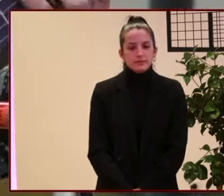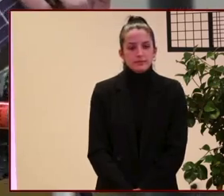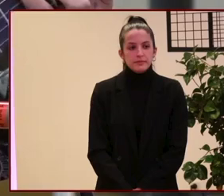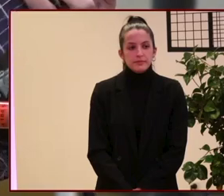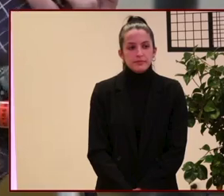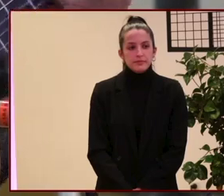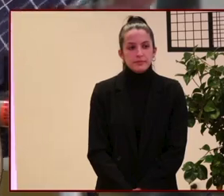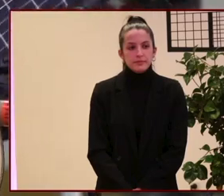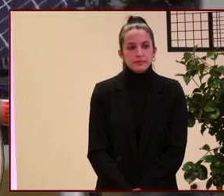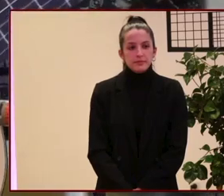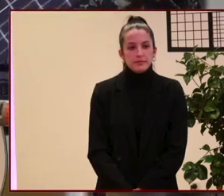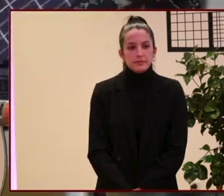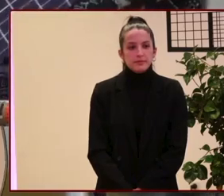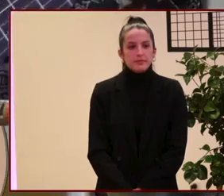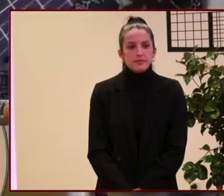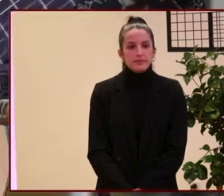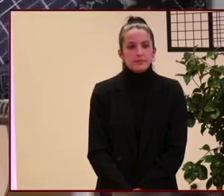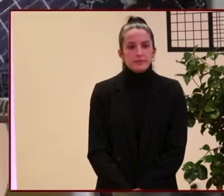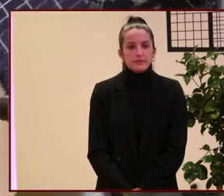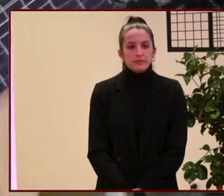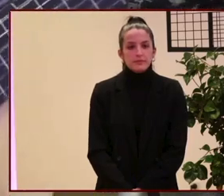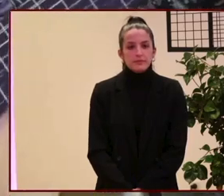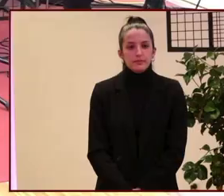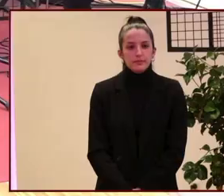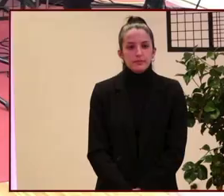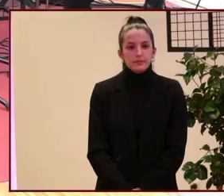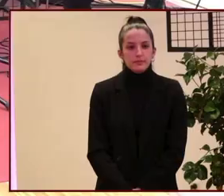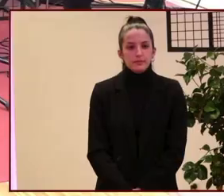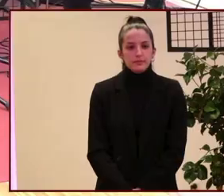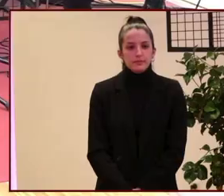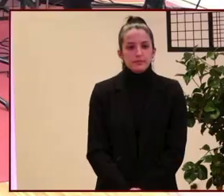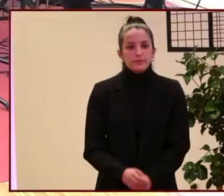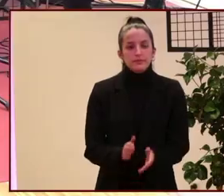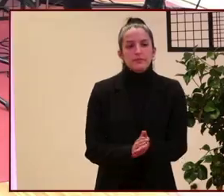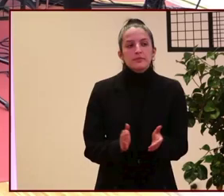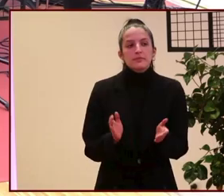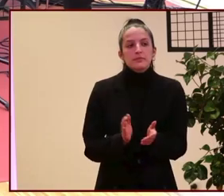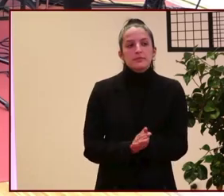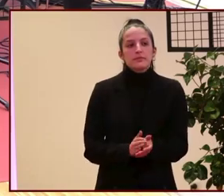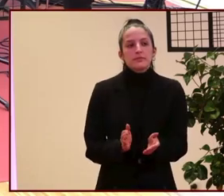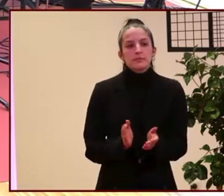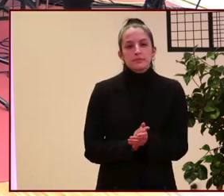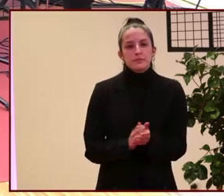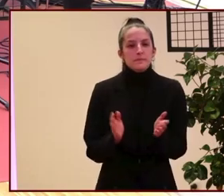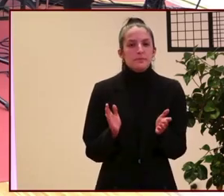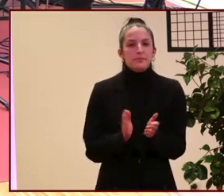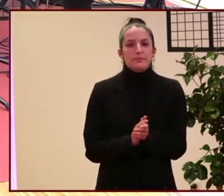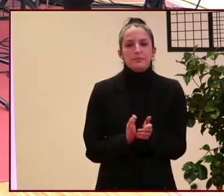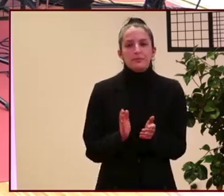hay la nada la lana baila